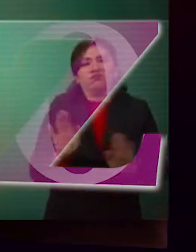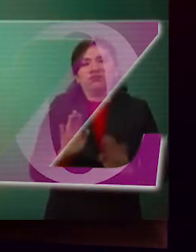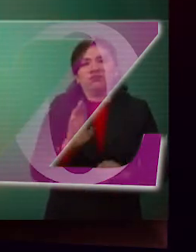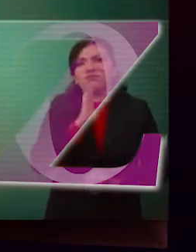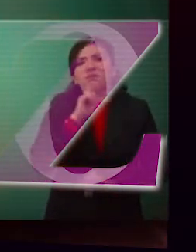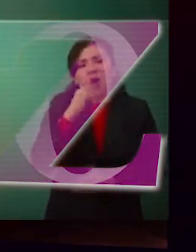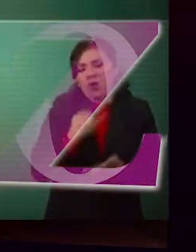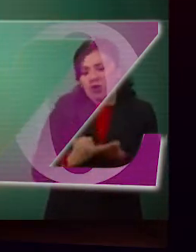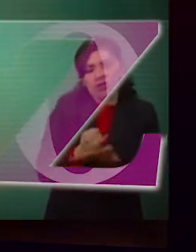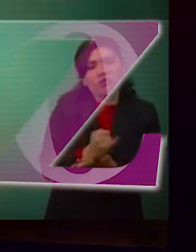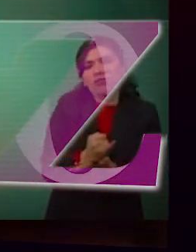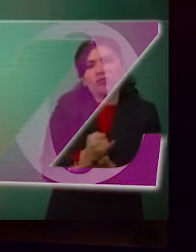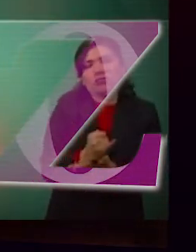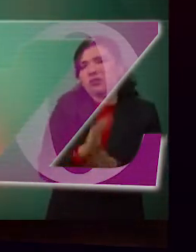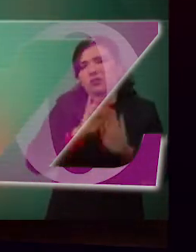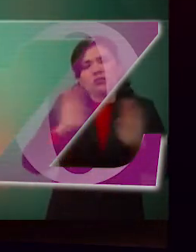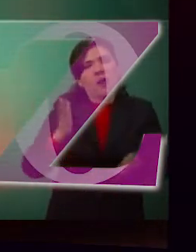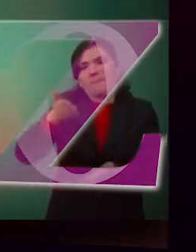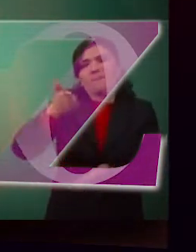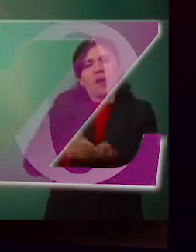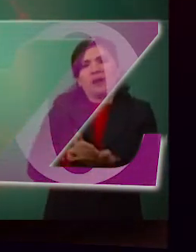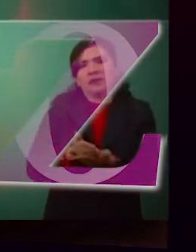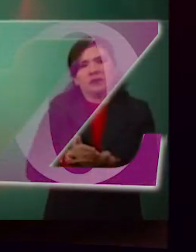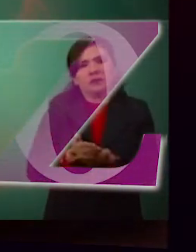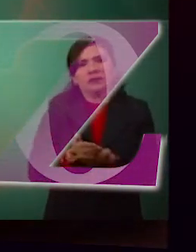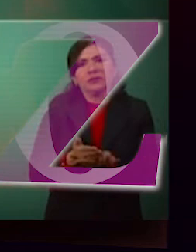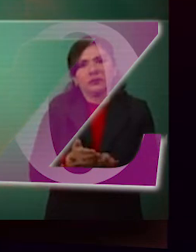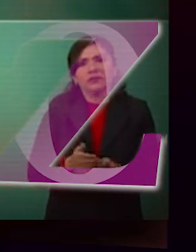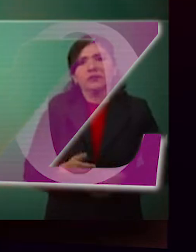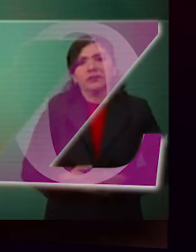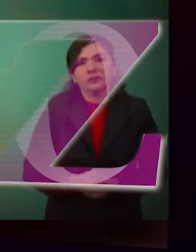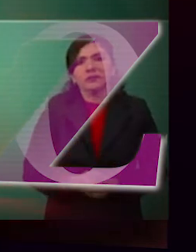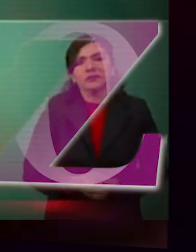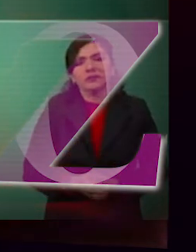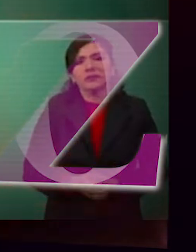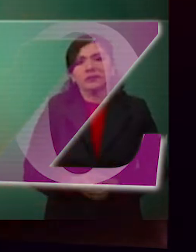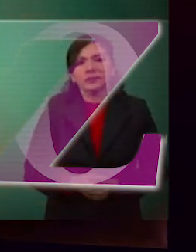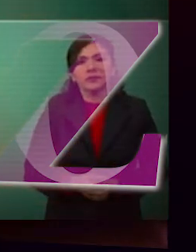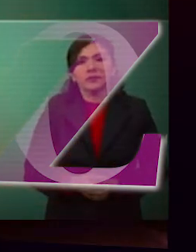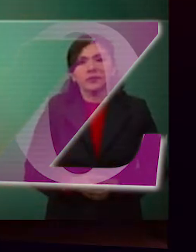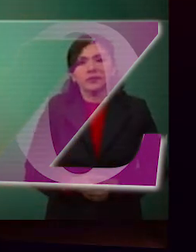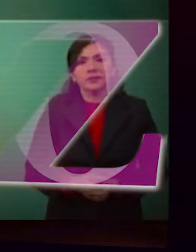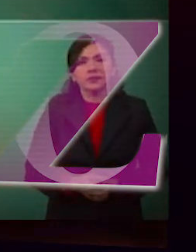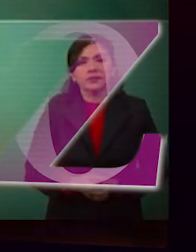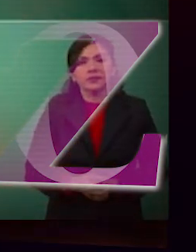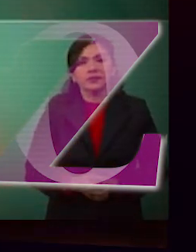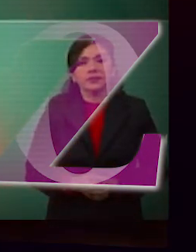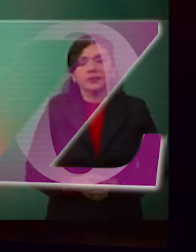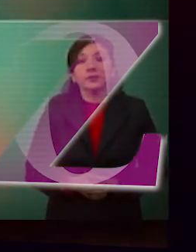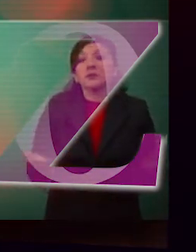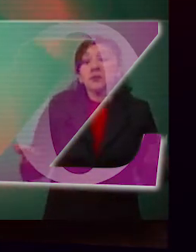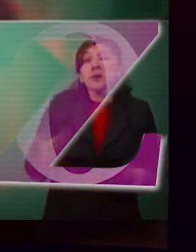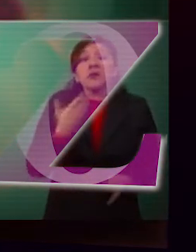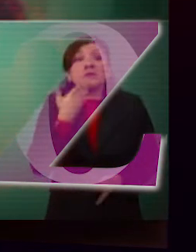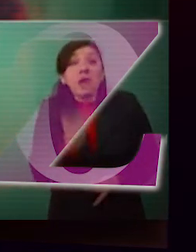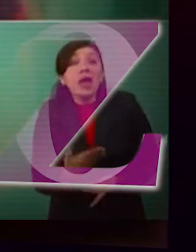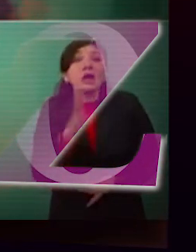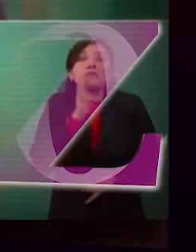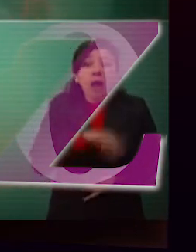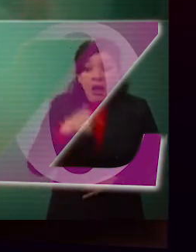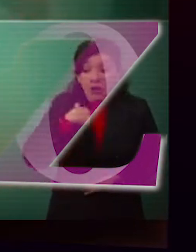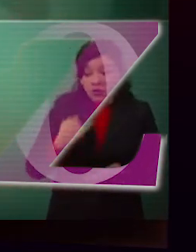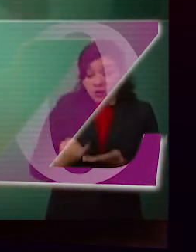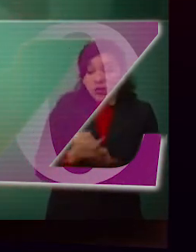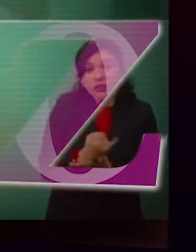de que se detuviera el operativo si hicimos bien hicimos mal